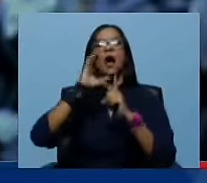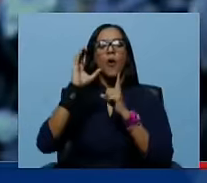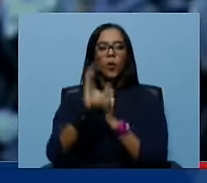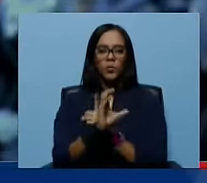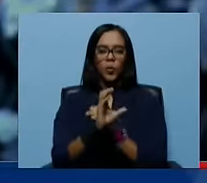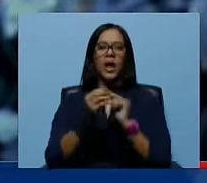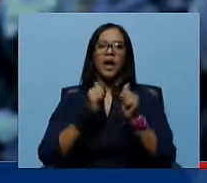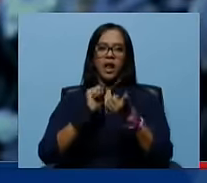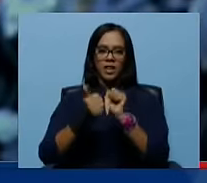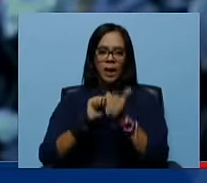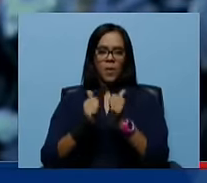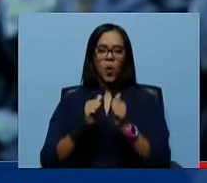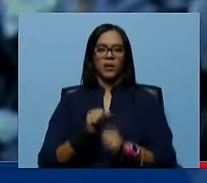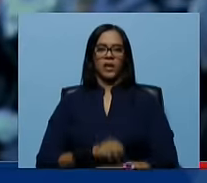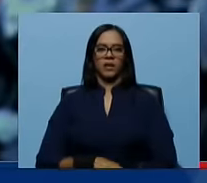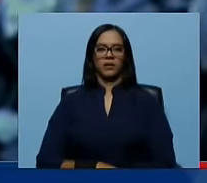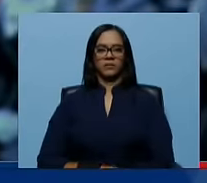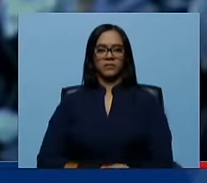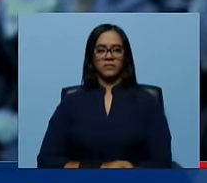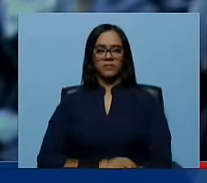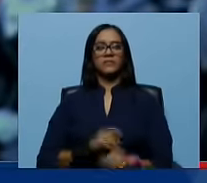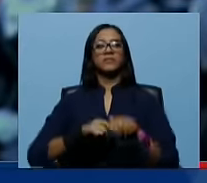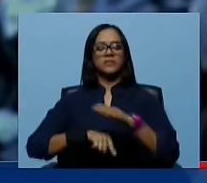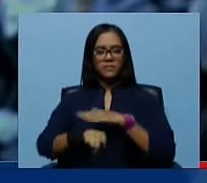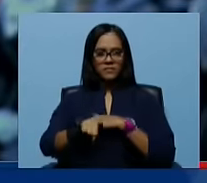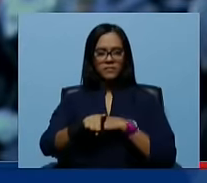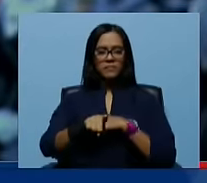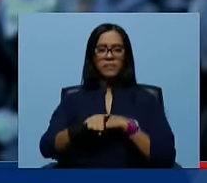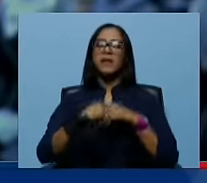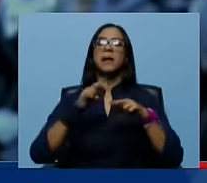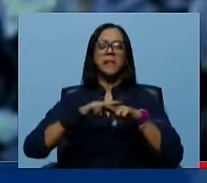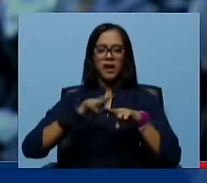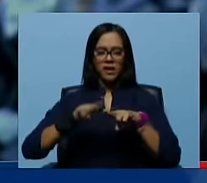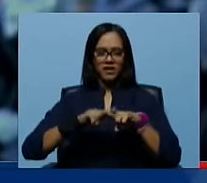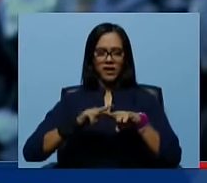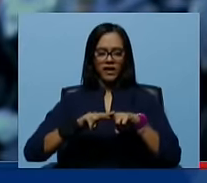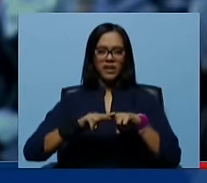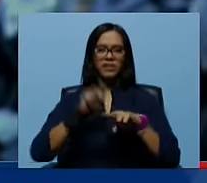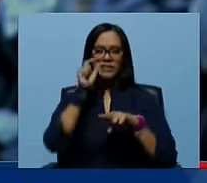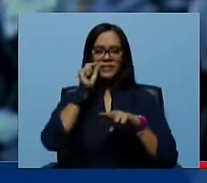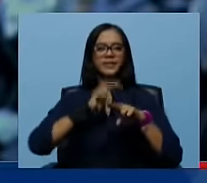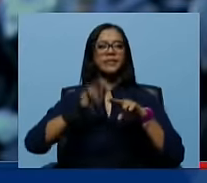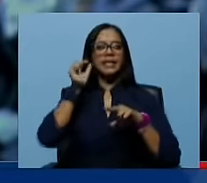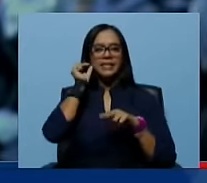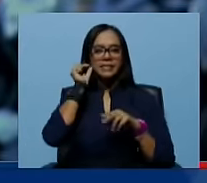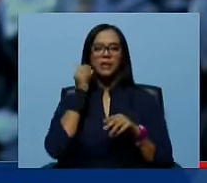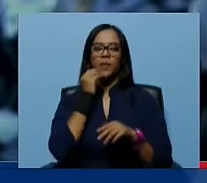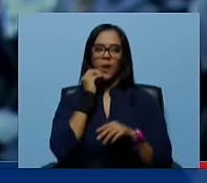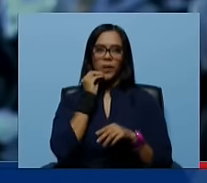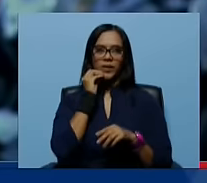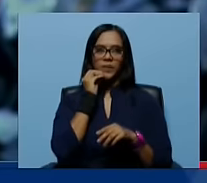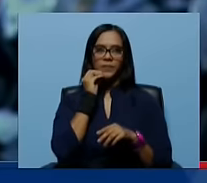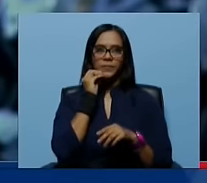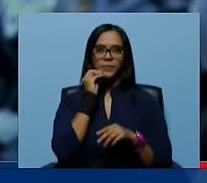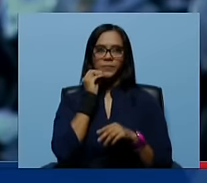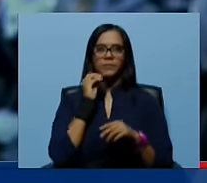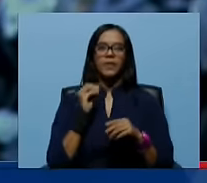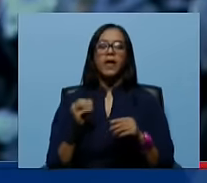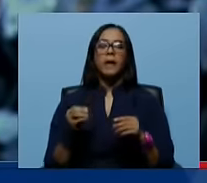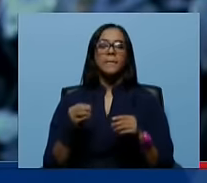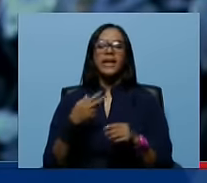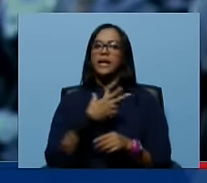el deporte. Ir por los niños, por las niñas y por la juventud para que no